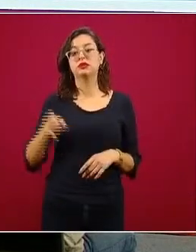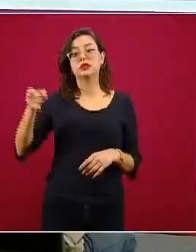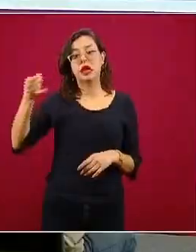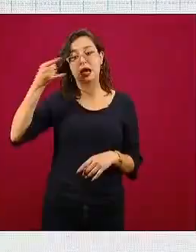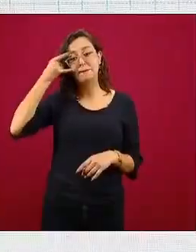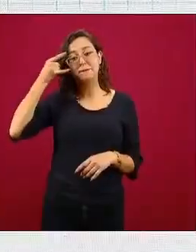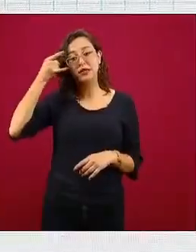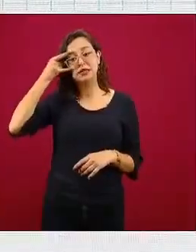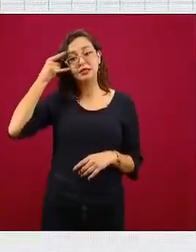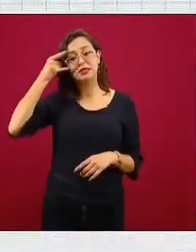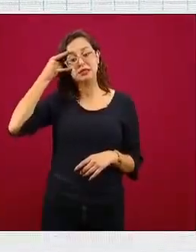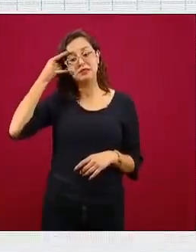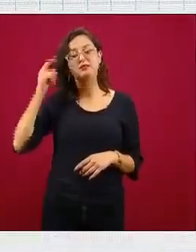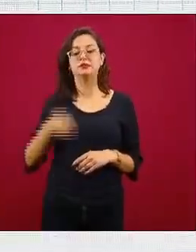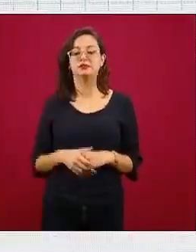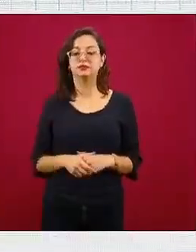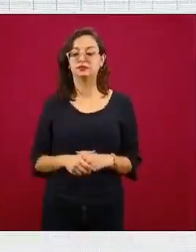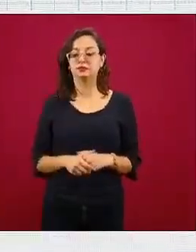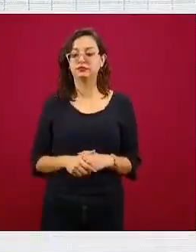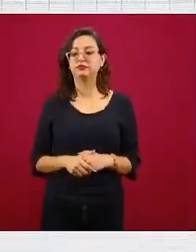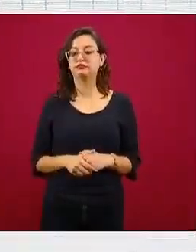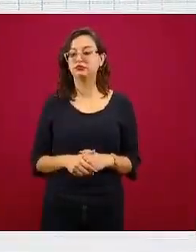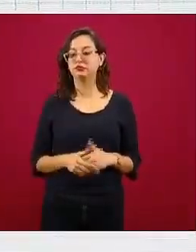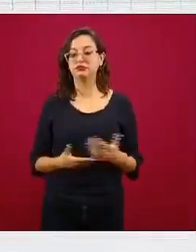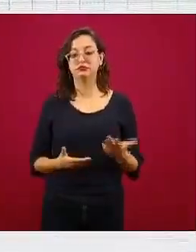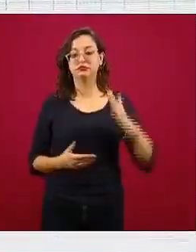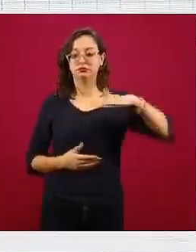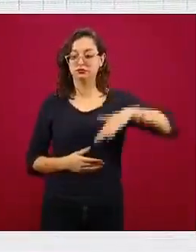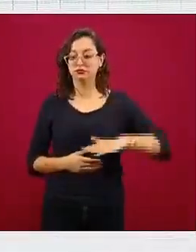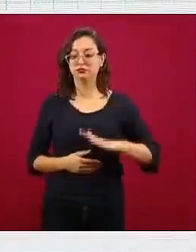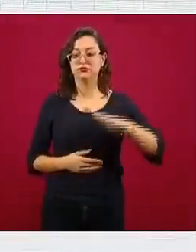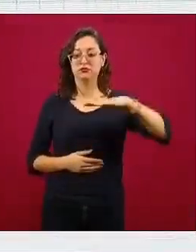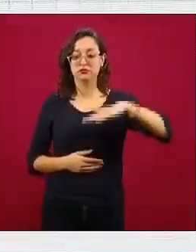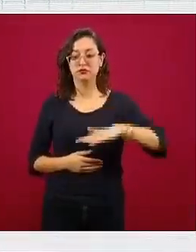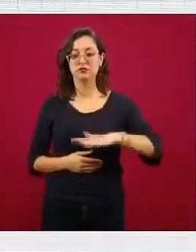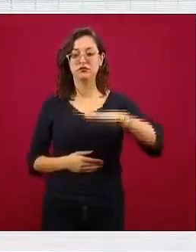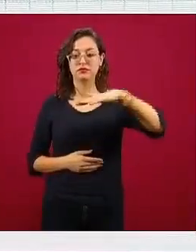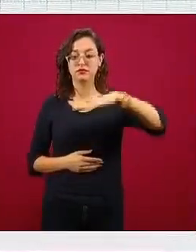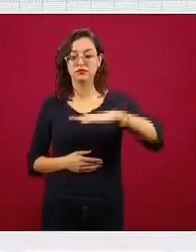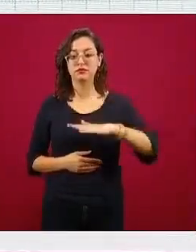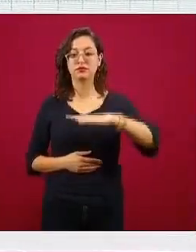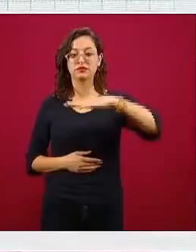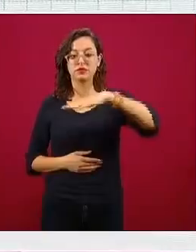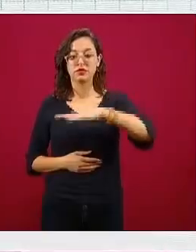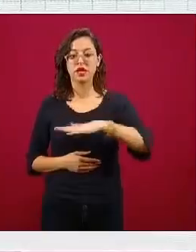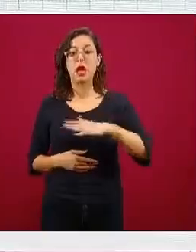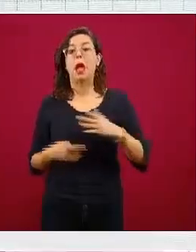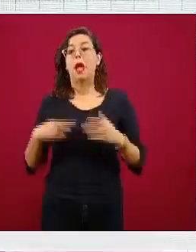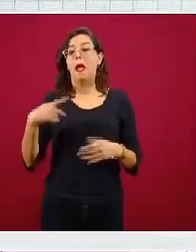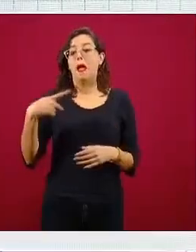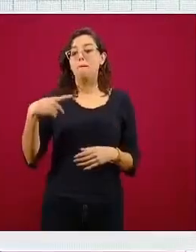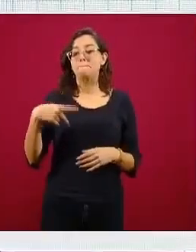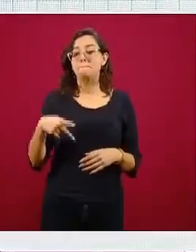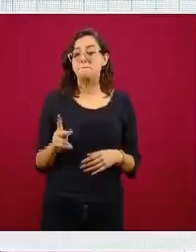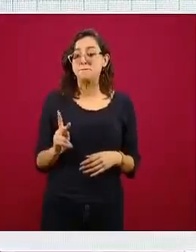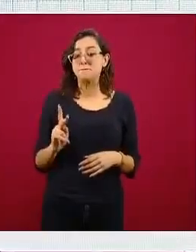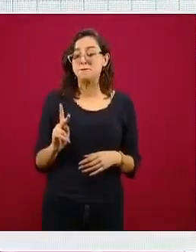Campeche, tuvimos importante variación, pero en este periodo que